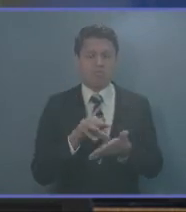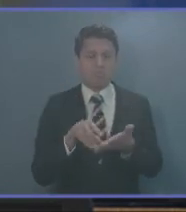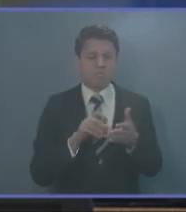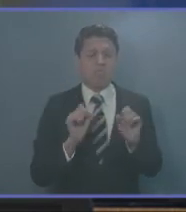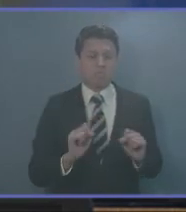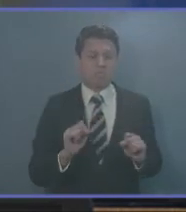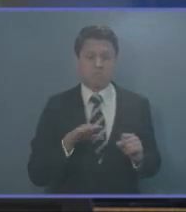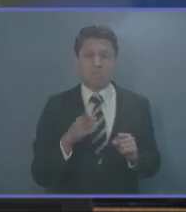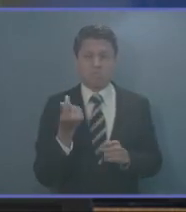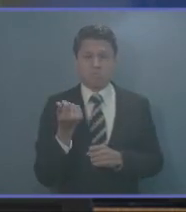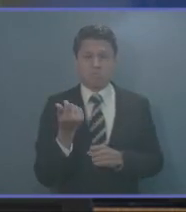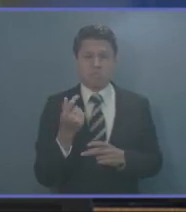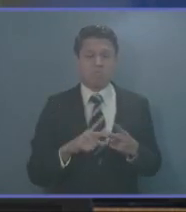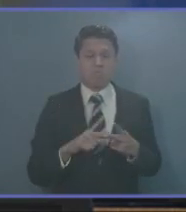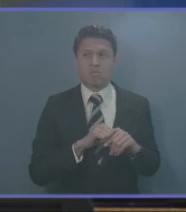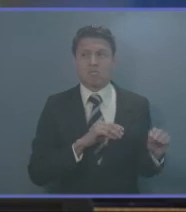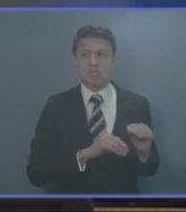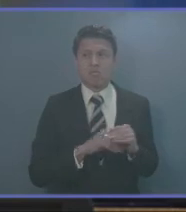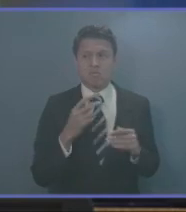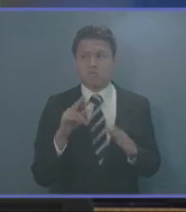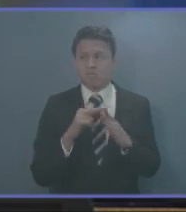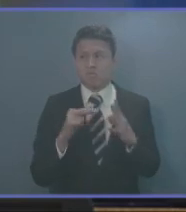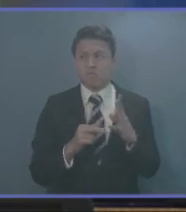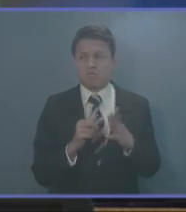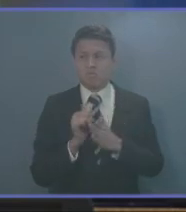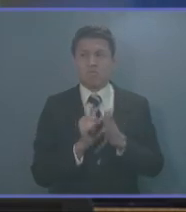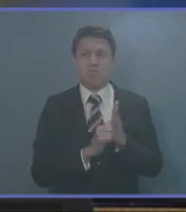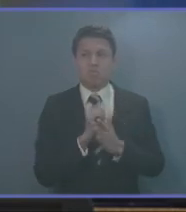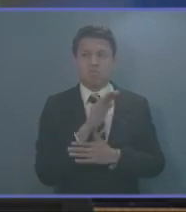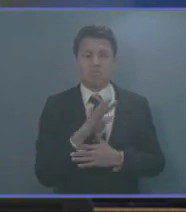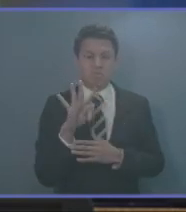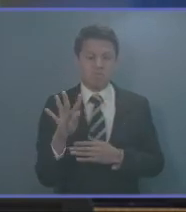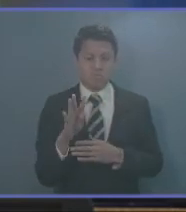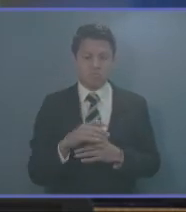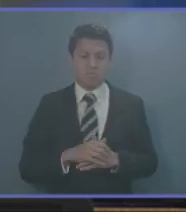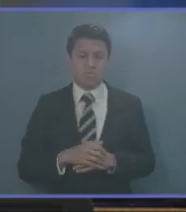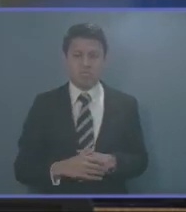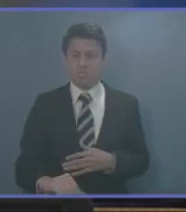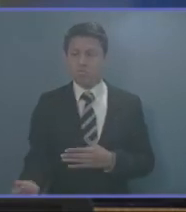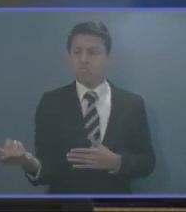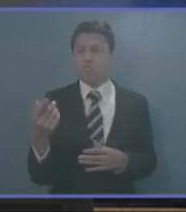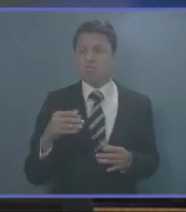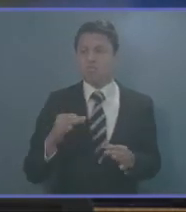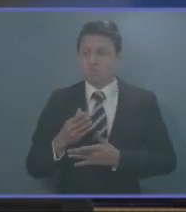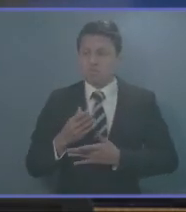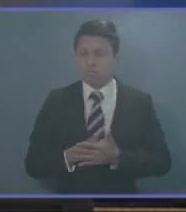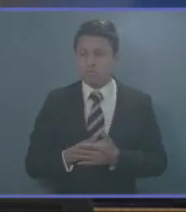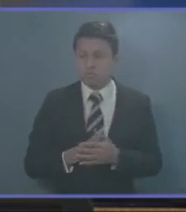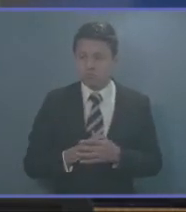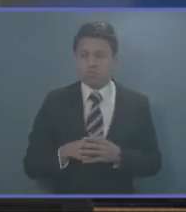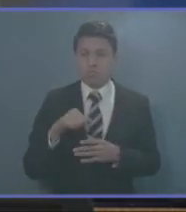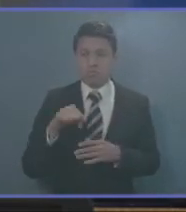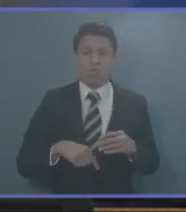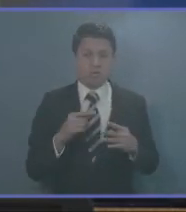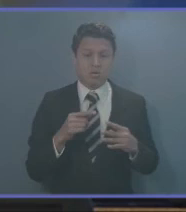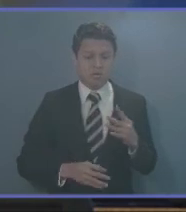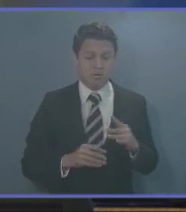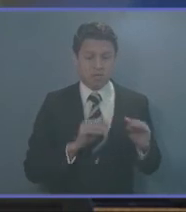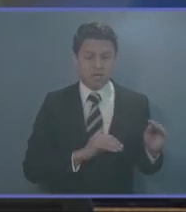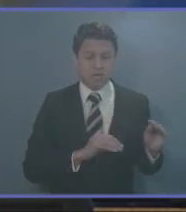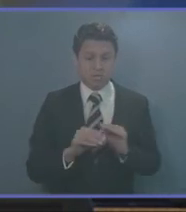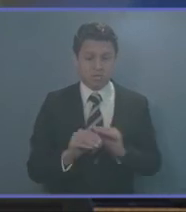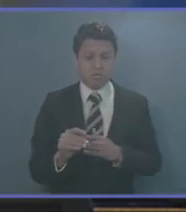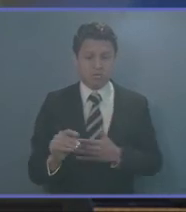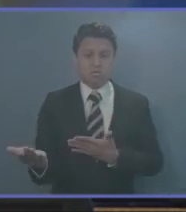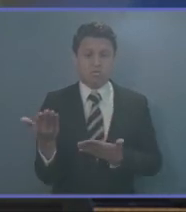municipio. Aplicación de normas tributarias municipales. Artículo 54. Lo que no estuviera previsto en esta ley